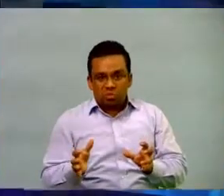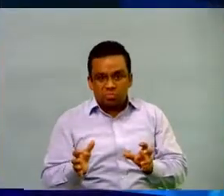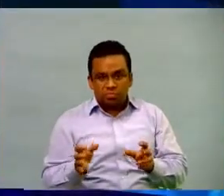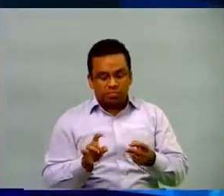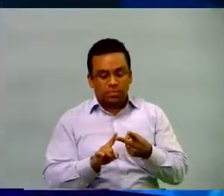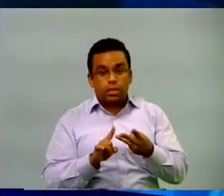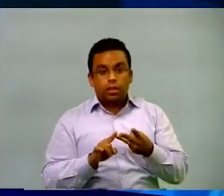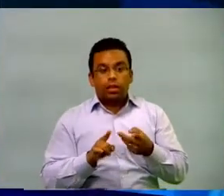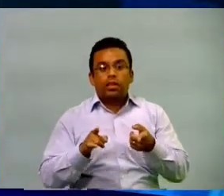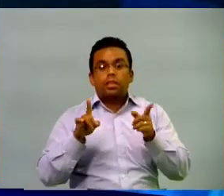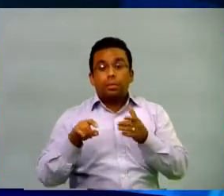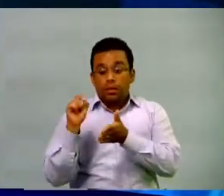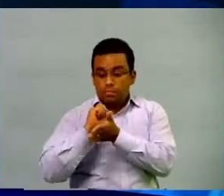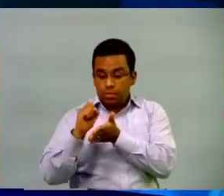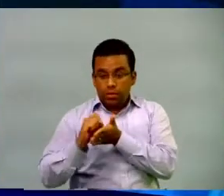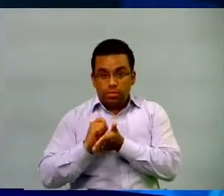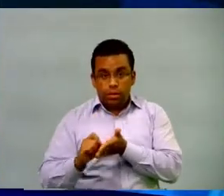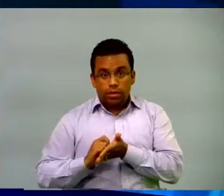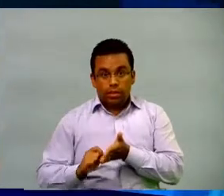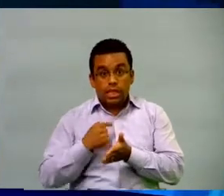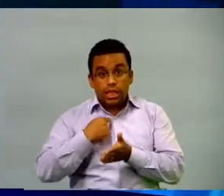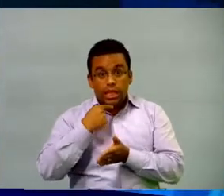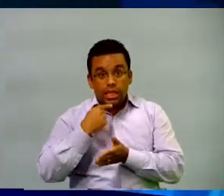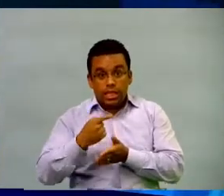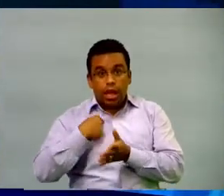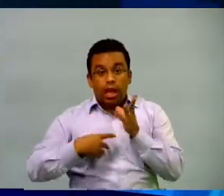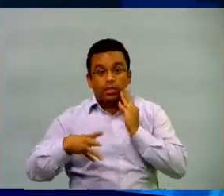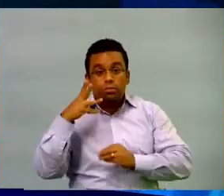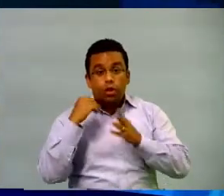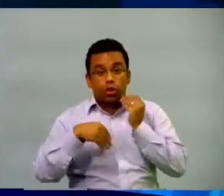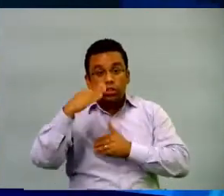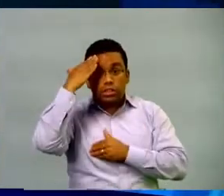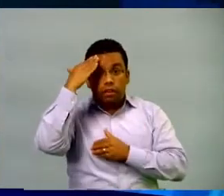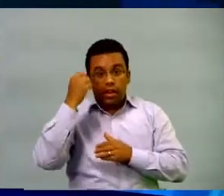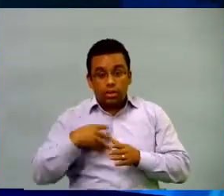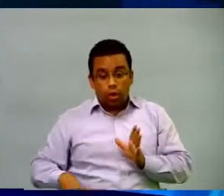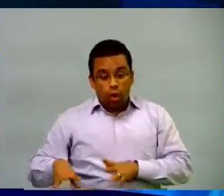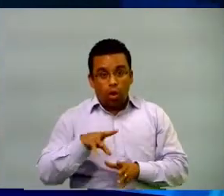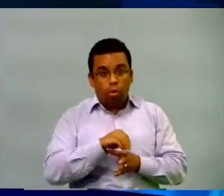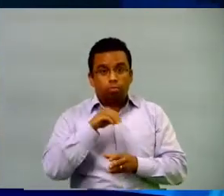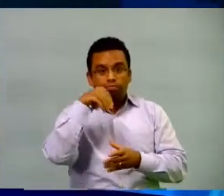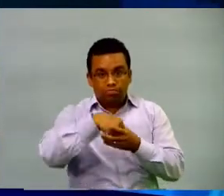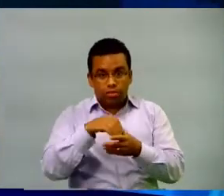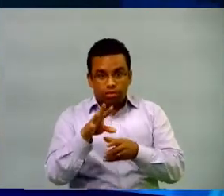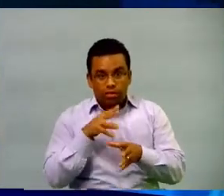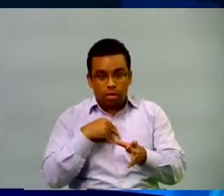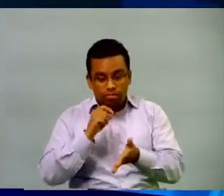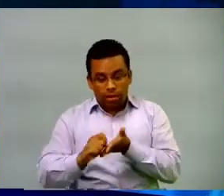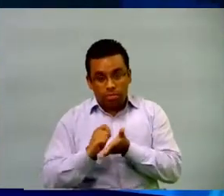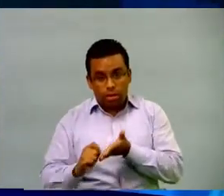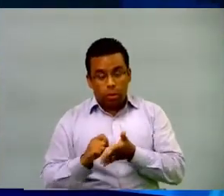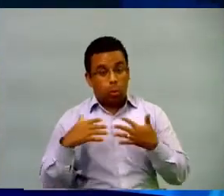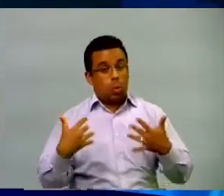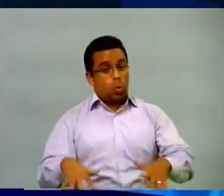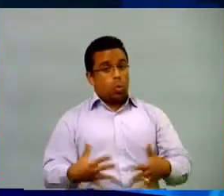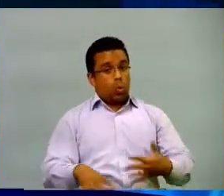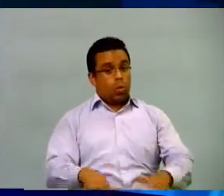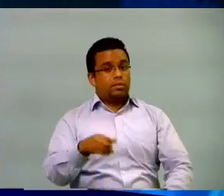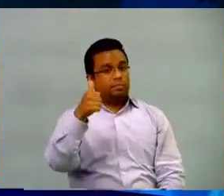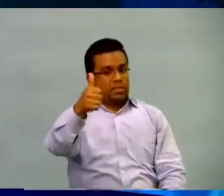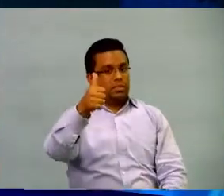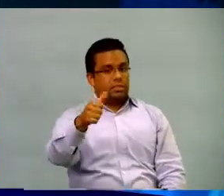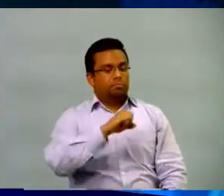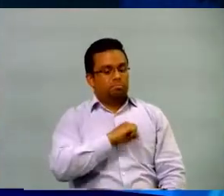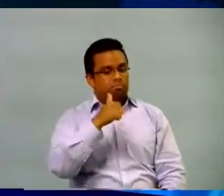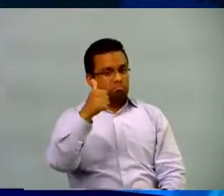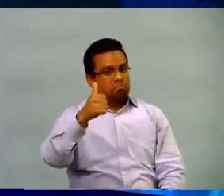y escriben exploradores del saber desde todos los lados, explorando todos los sentidos. Qué machera, profes,